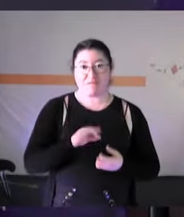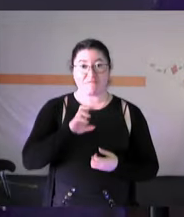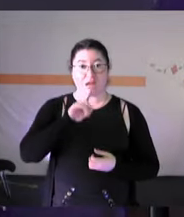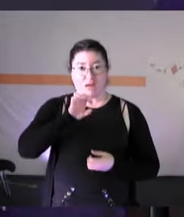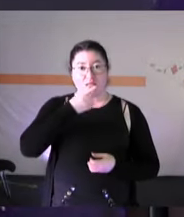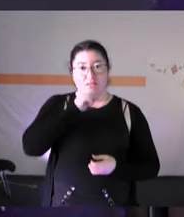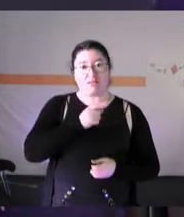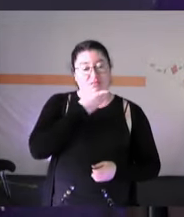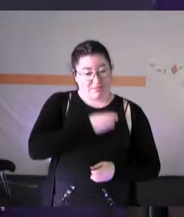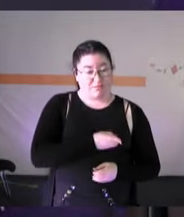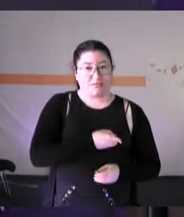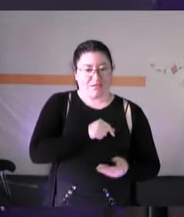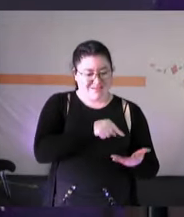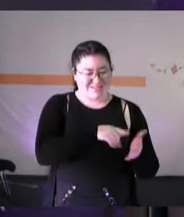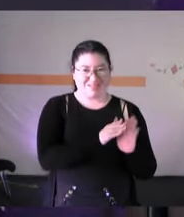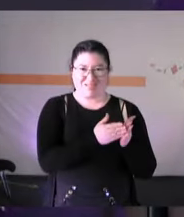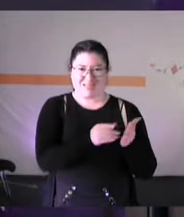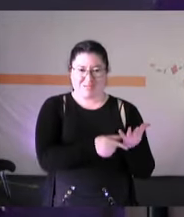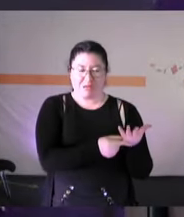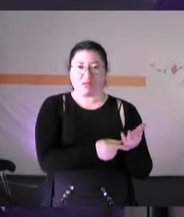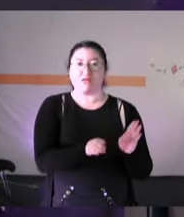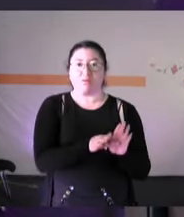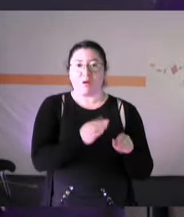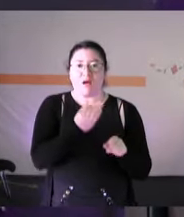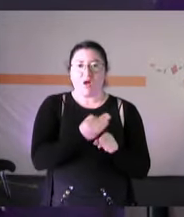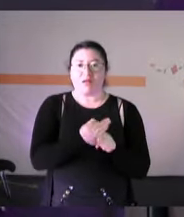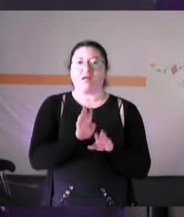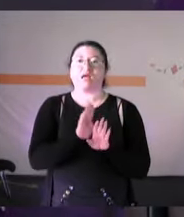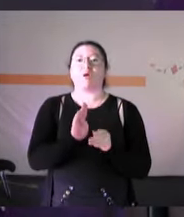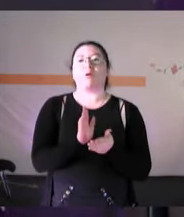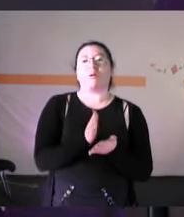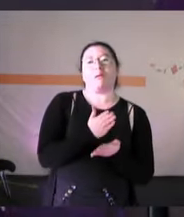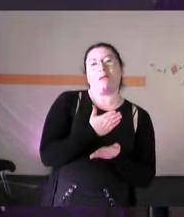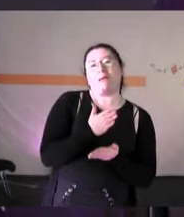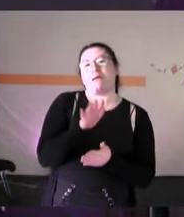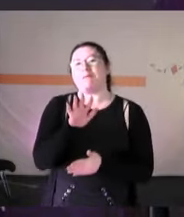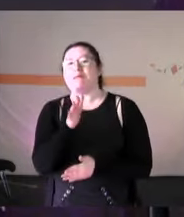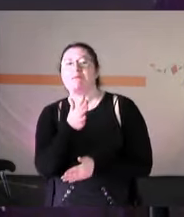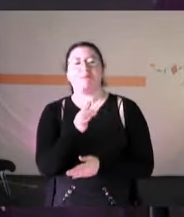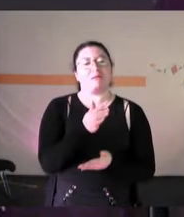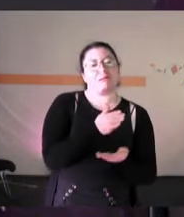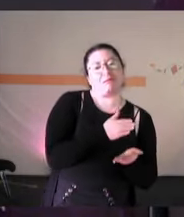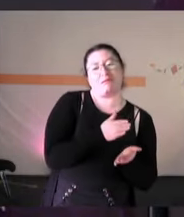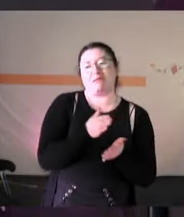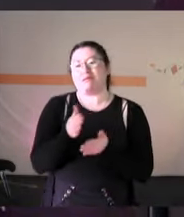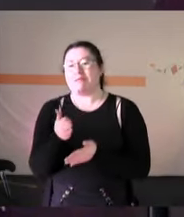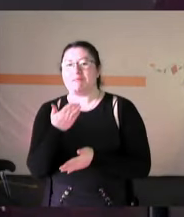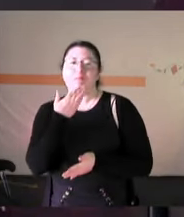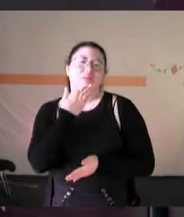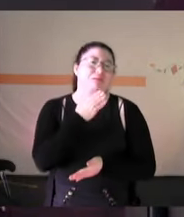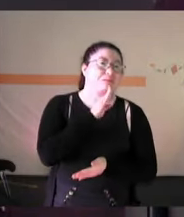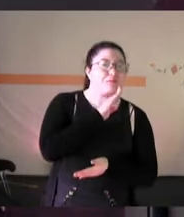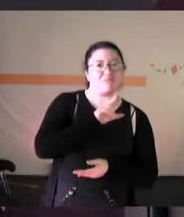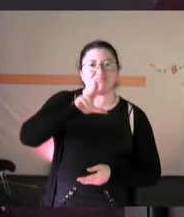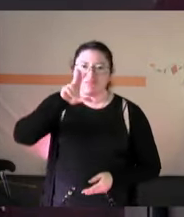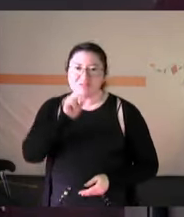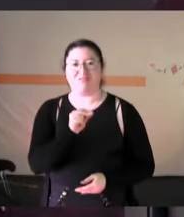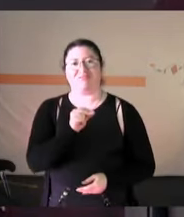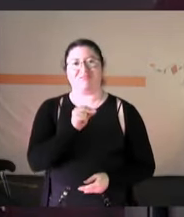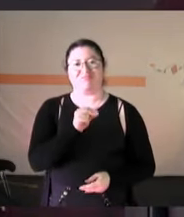en este contexto, no hay lugar para la tibieza. Hay solo lugar para la furia y para la